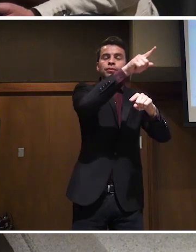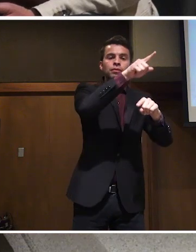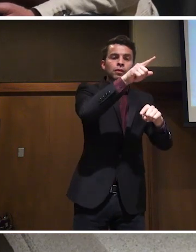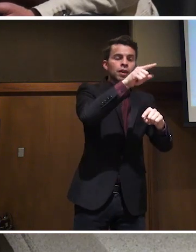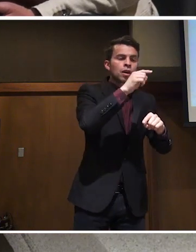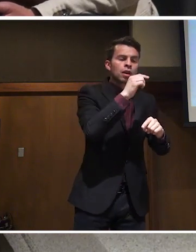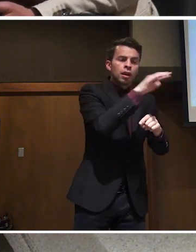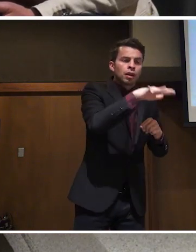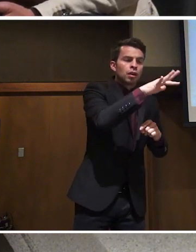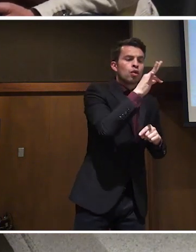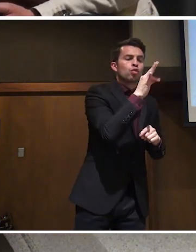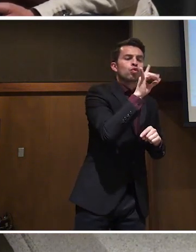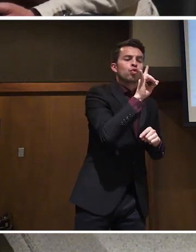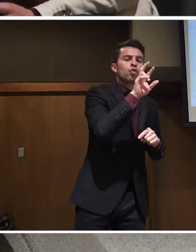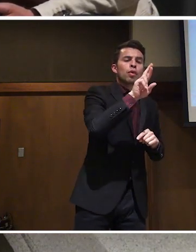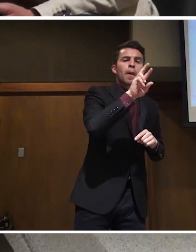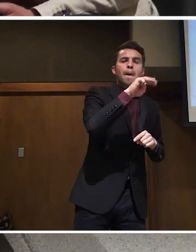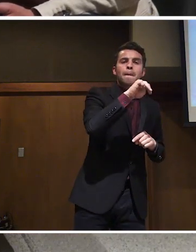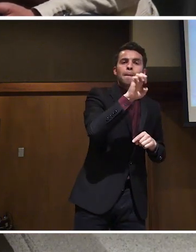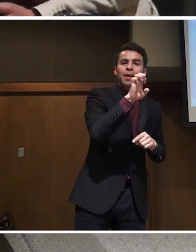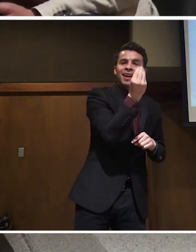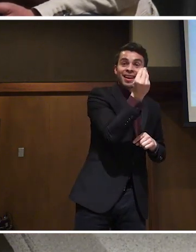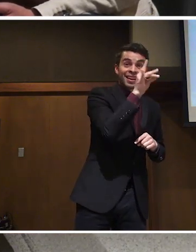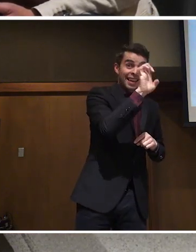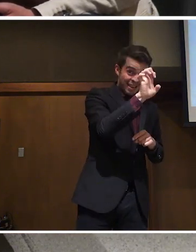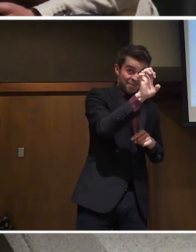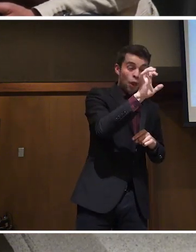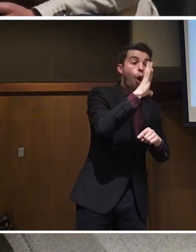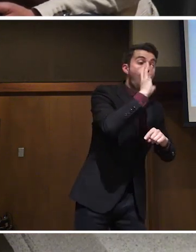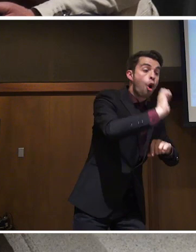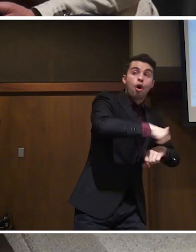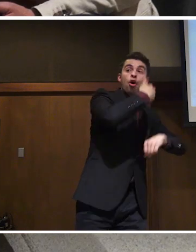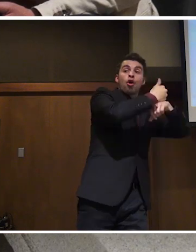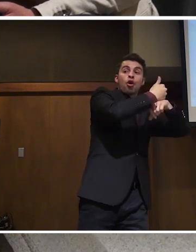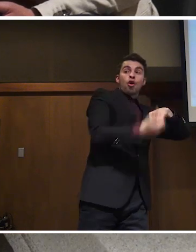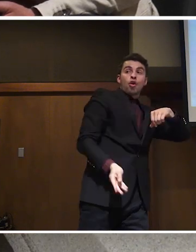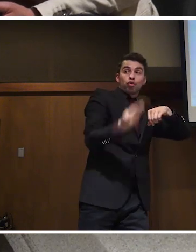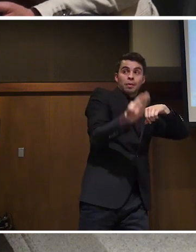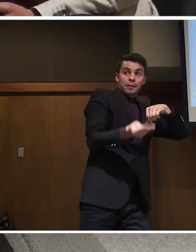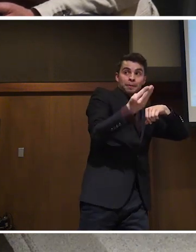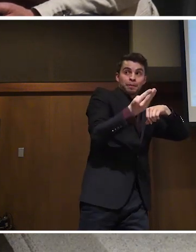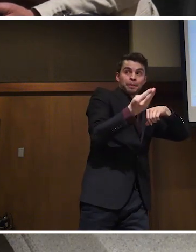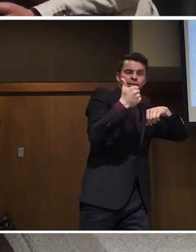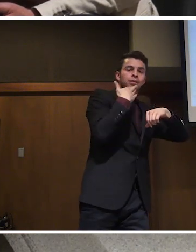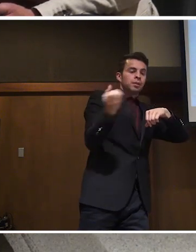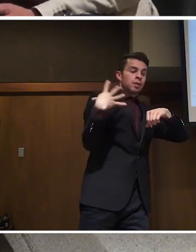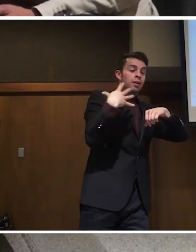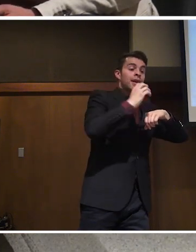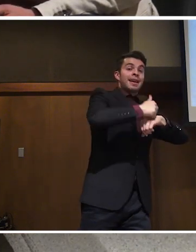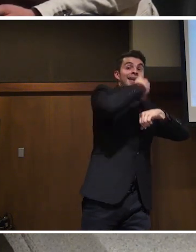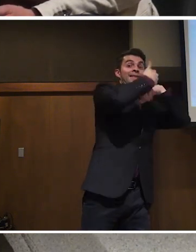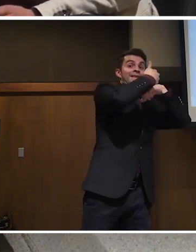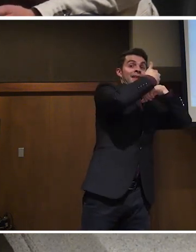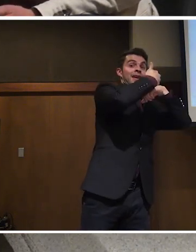Turmequé, lo hace en español, porque él escribe para contarle a las autoridades y decir, miren, nos están maltratando, y quiere decirlo